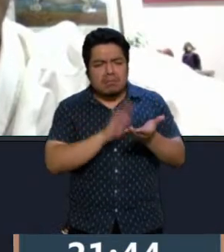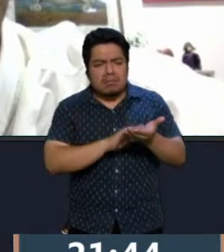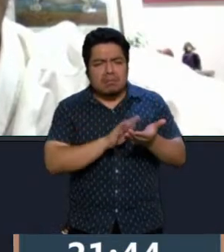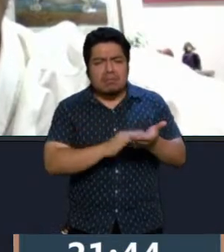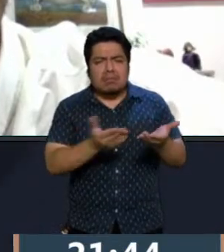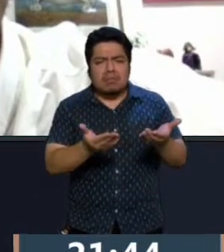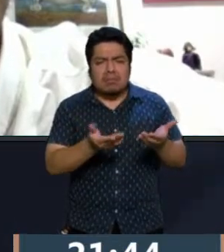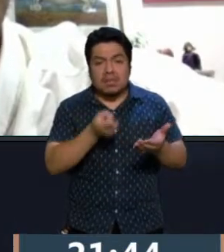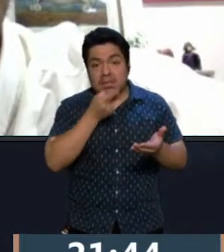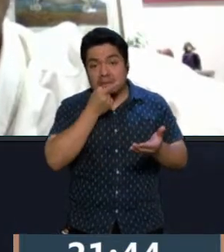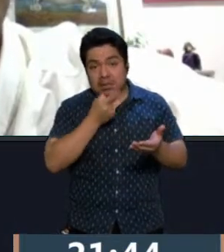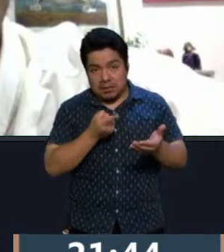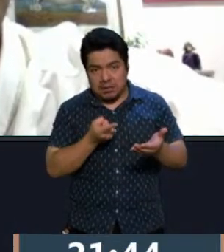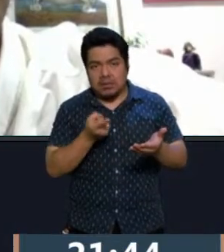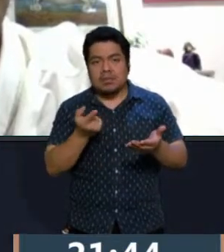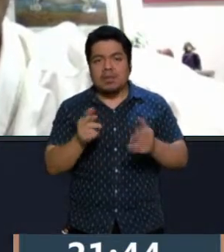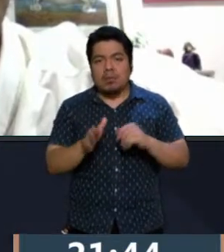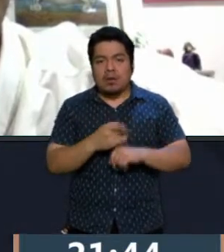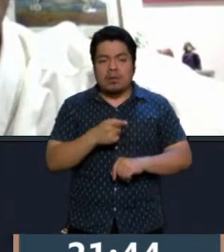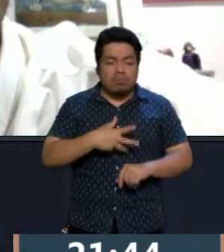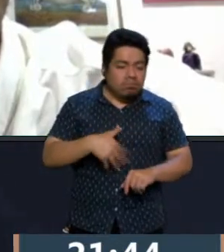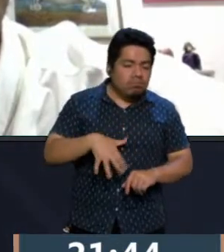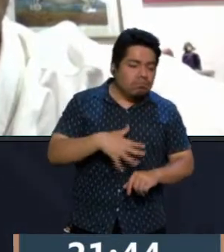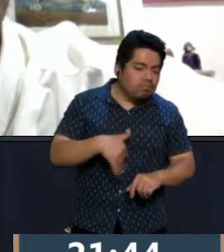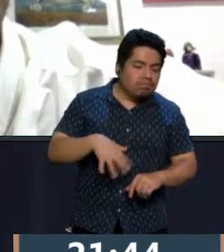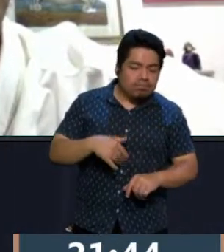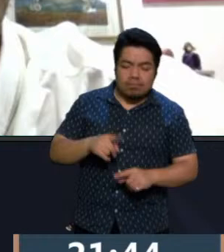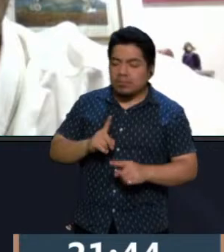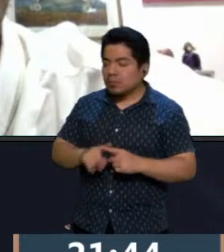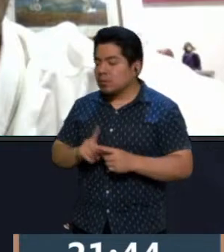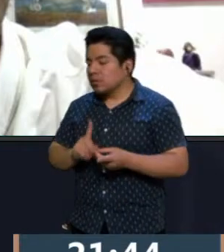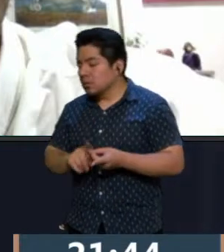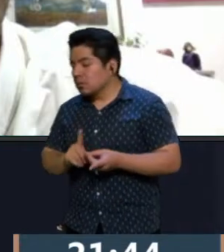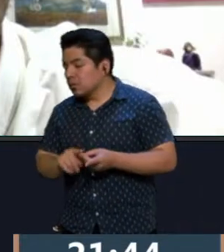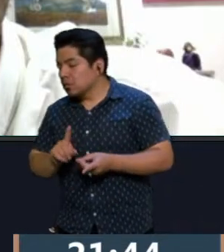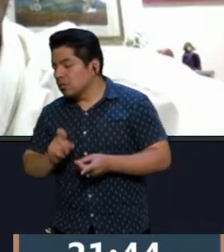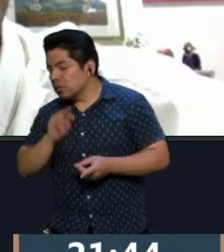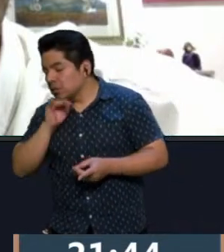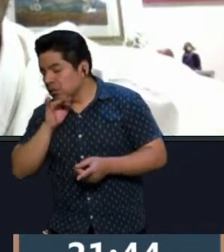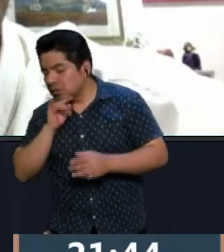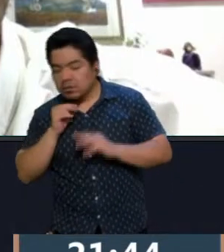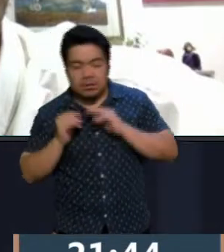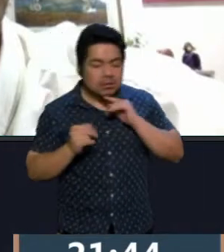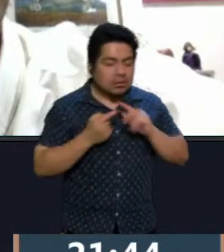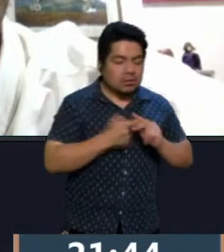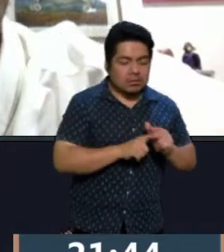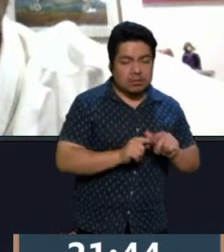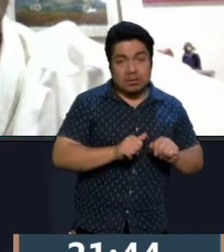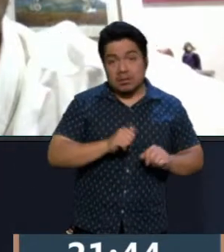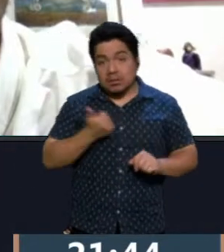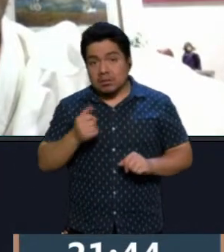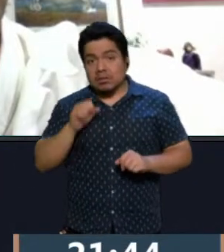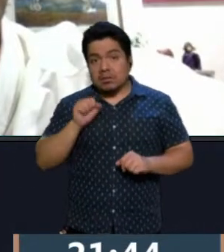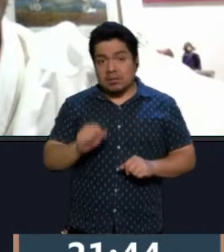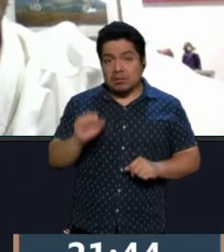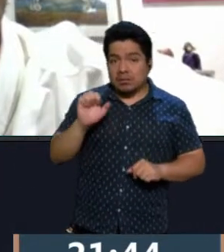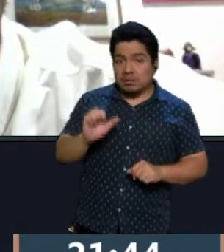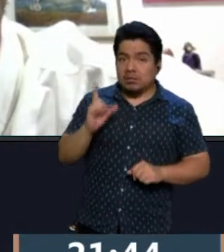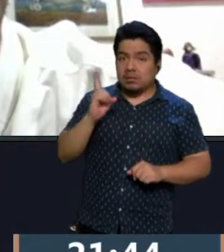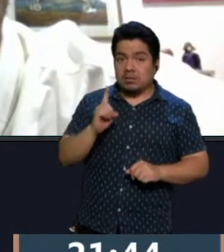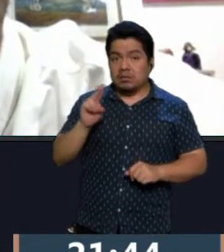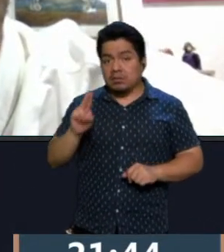decía que fue derivado de tratar de buscar la fuente del agua contaminada. En otros casos, ¿cómo funciona para que Seduvi realice